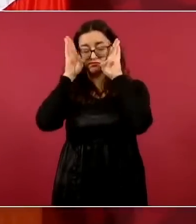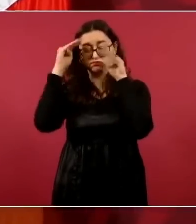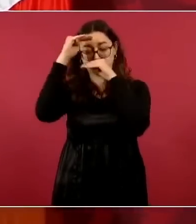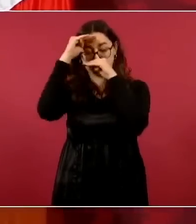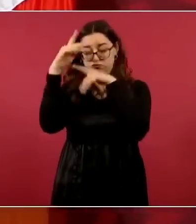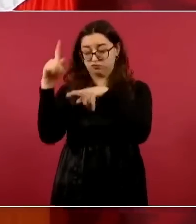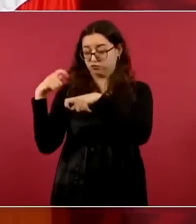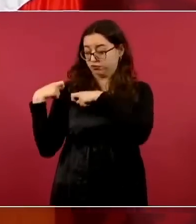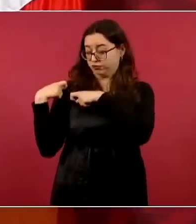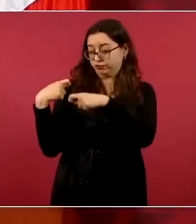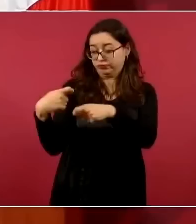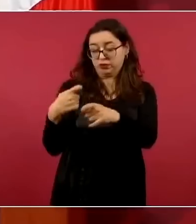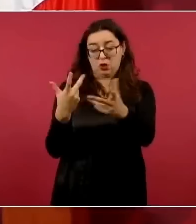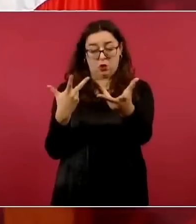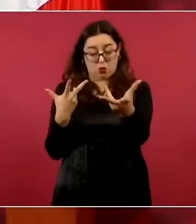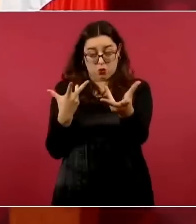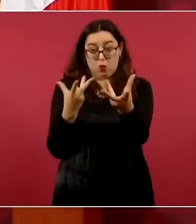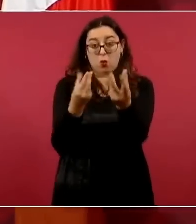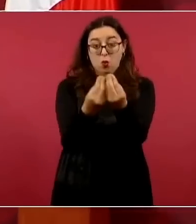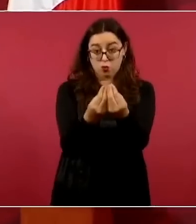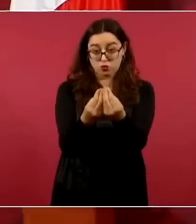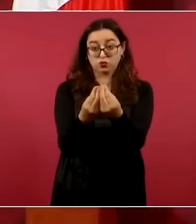para culparnos